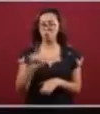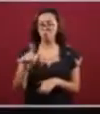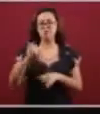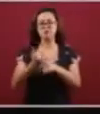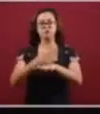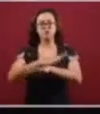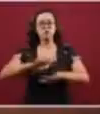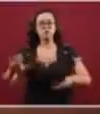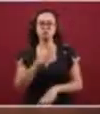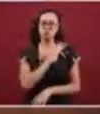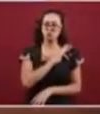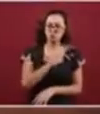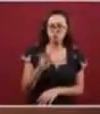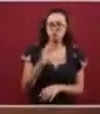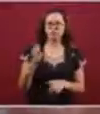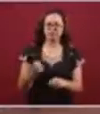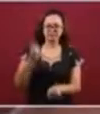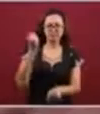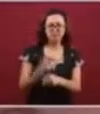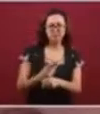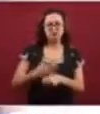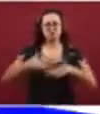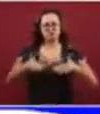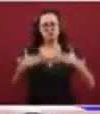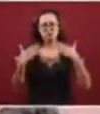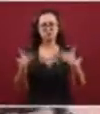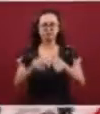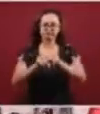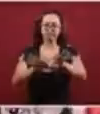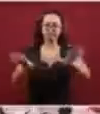información se transmita de manera oportuna y confiable.